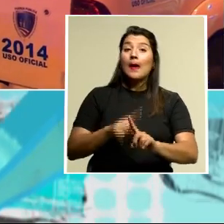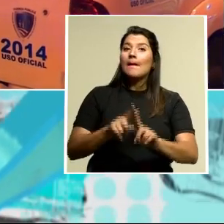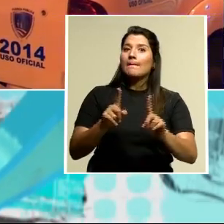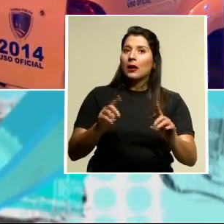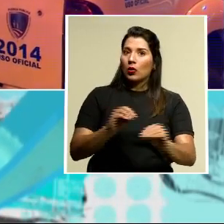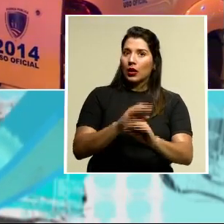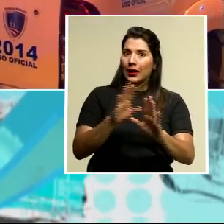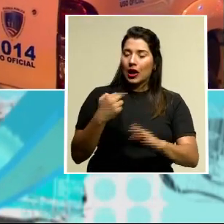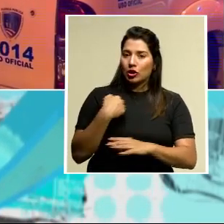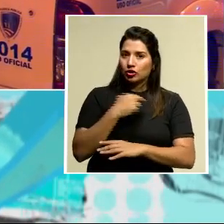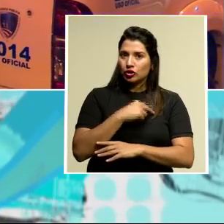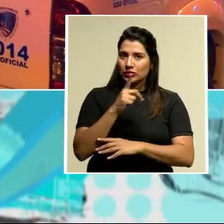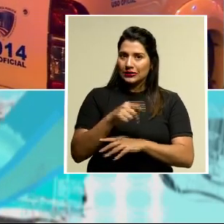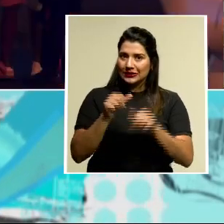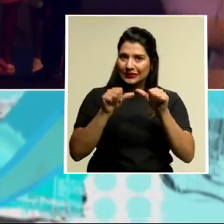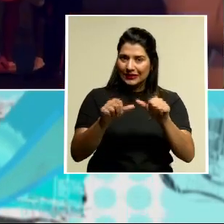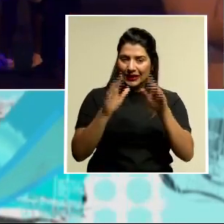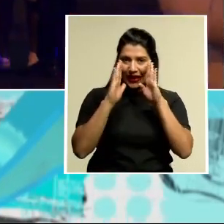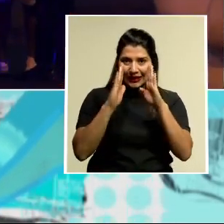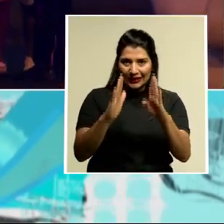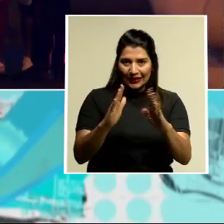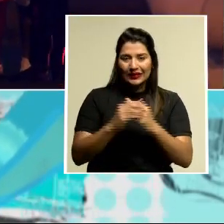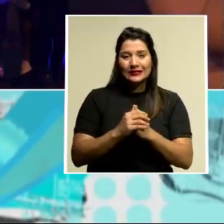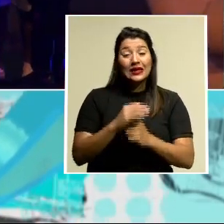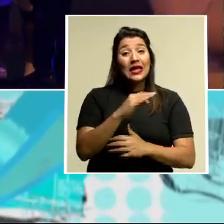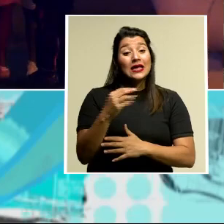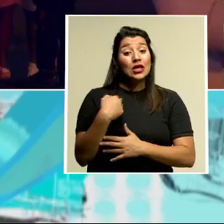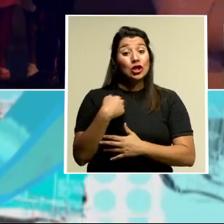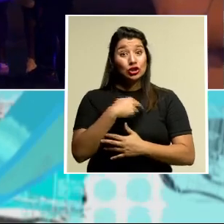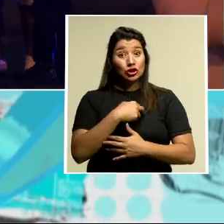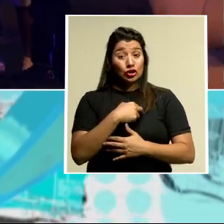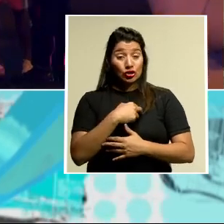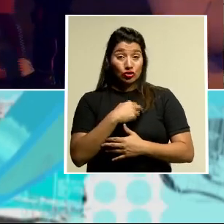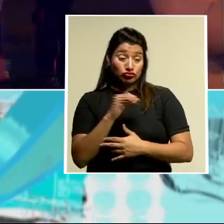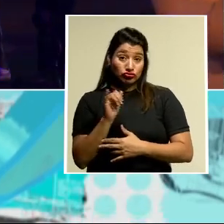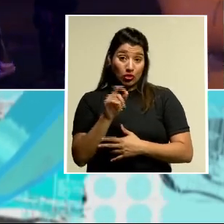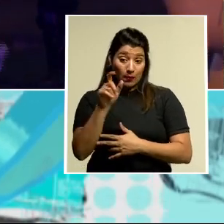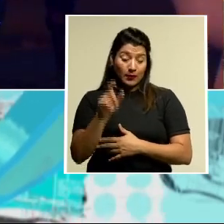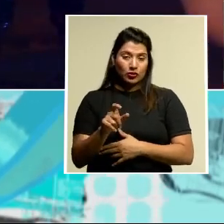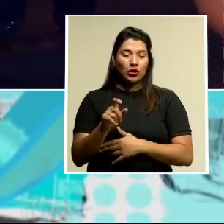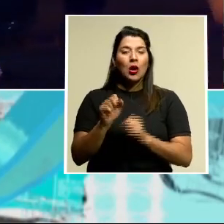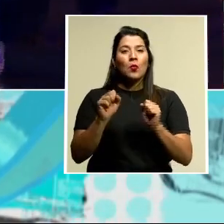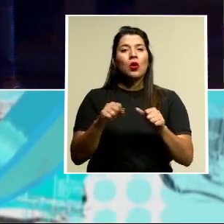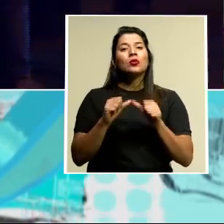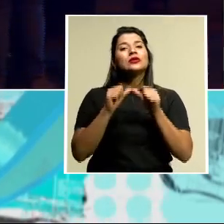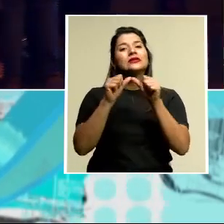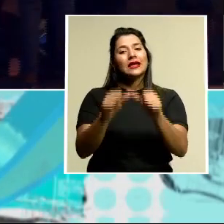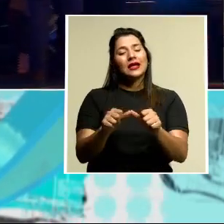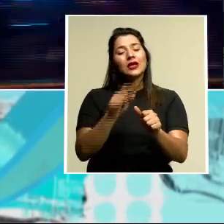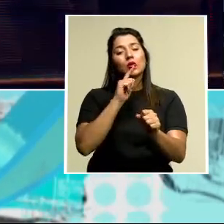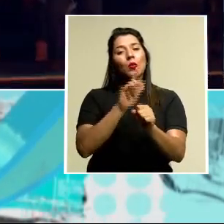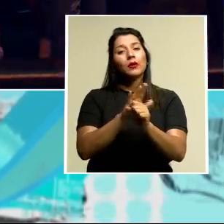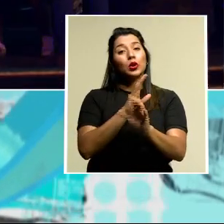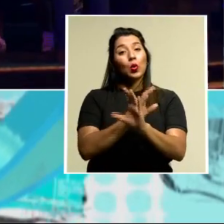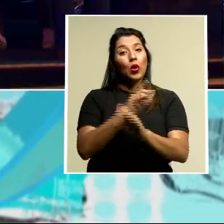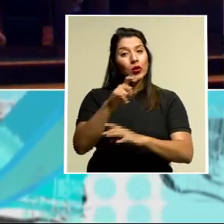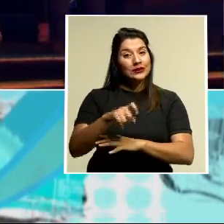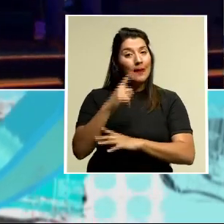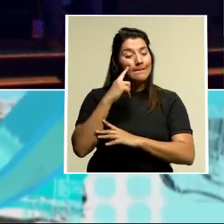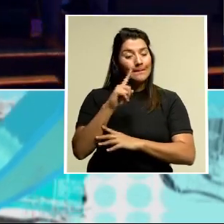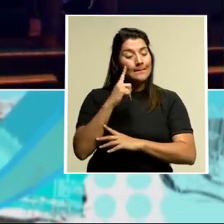de tendencia a la baja, pero obviamente tendríamos que tener cuidado en función de nuestro desgaste para seguir